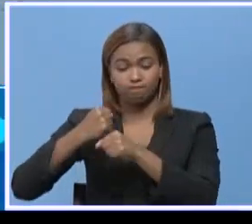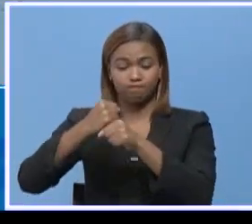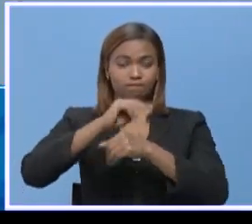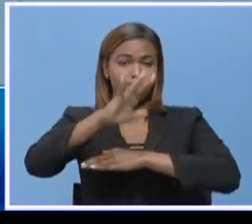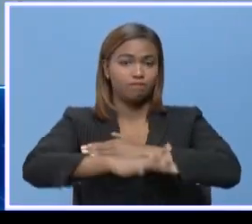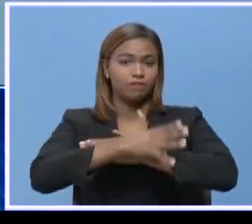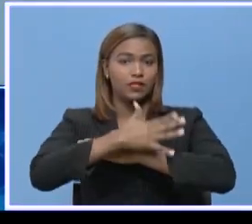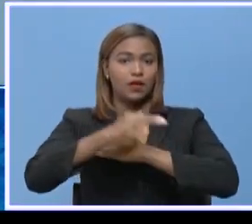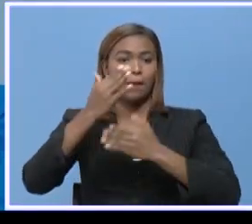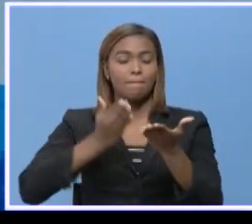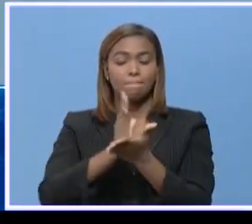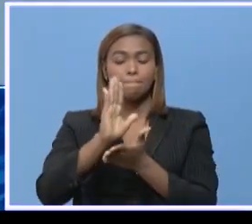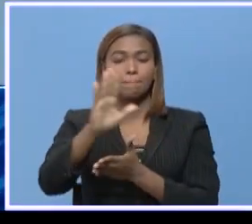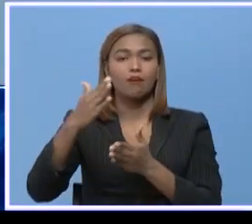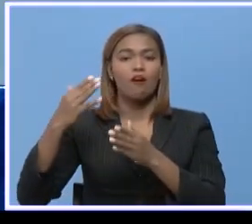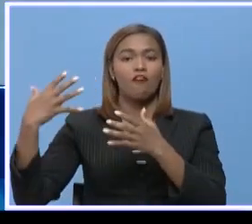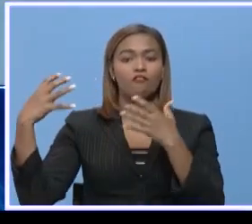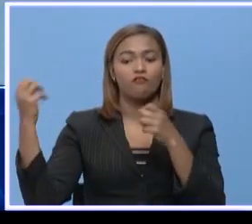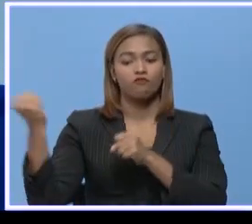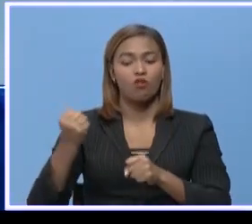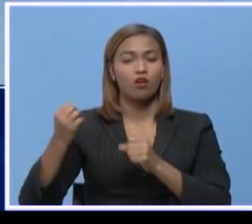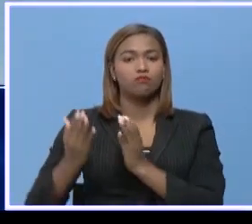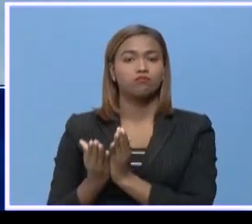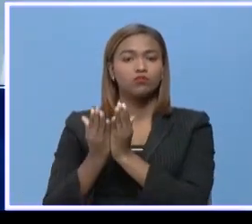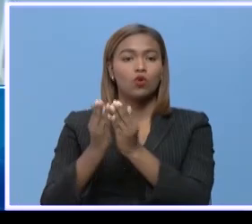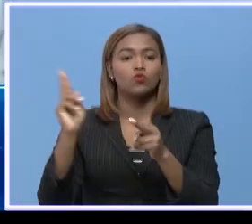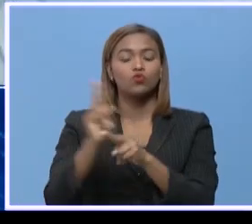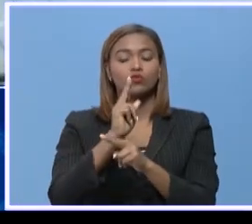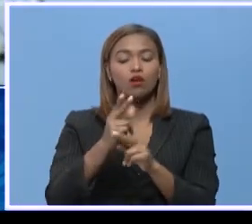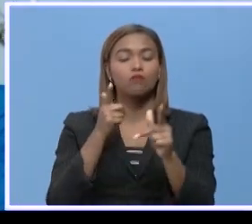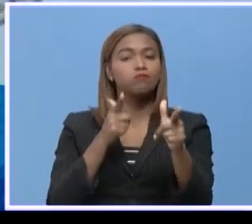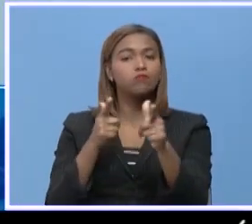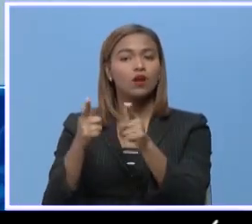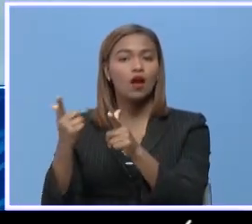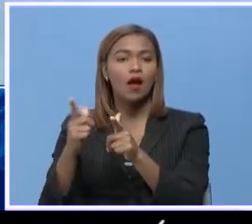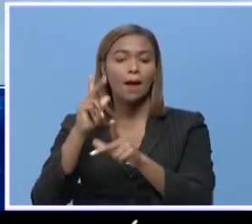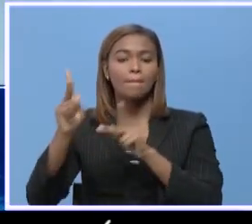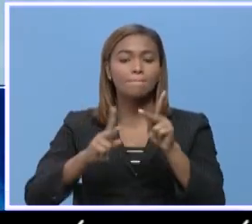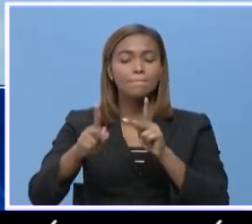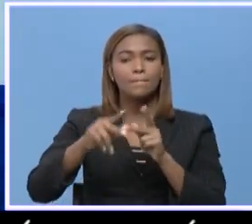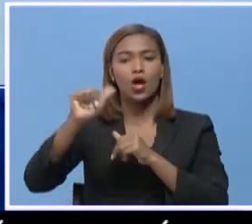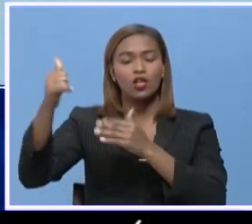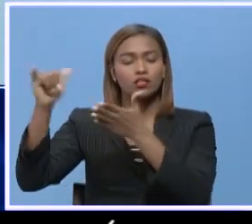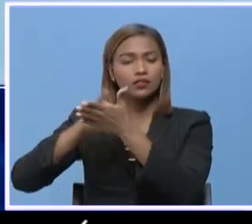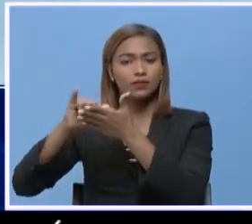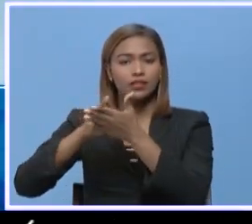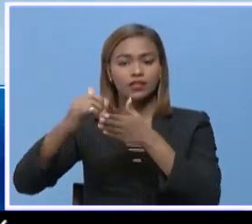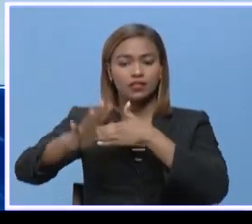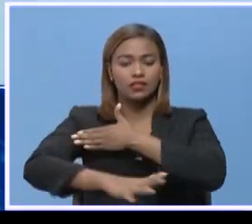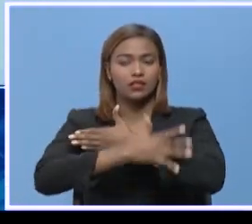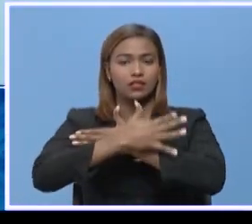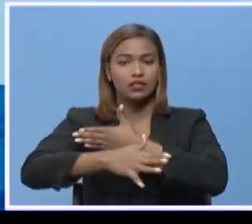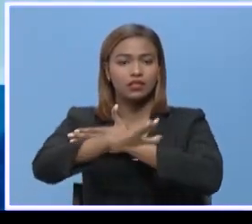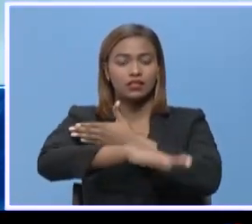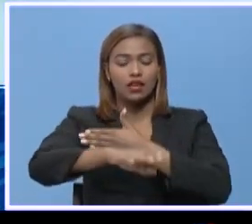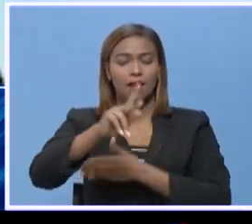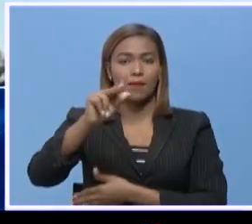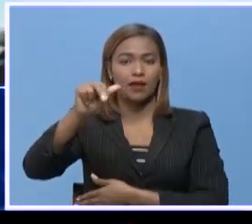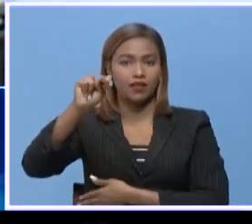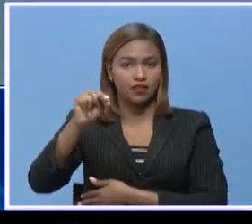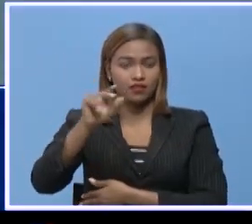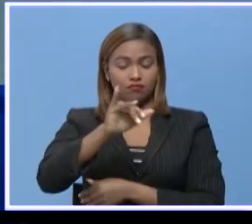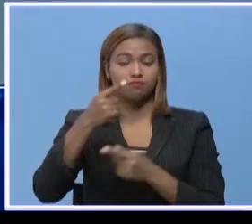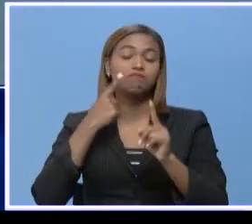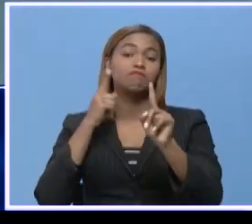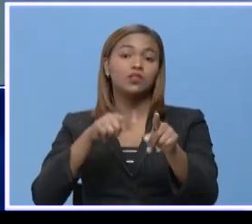que permite a sus fuerzas de seguridad marítima usar sus armas contra embarcaciones extranjeras en las aguas reclamadas por Pekín, una